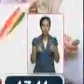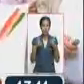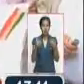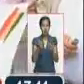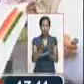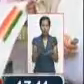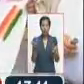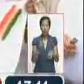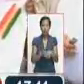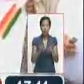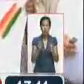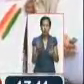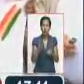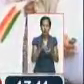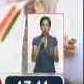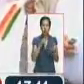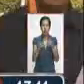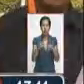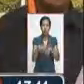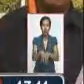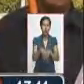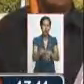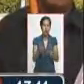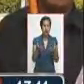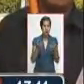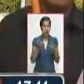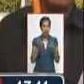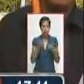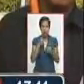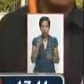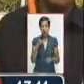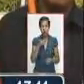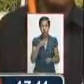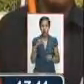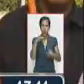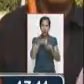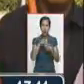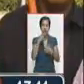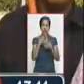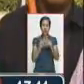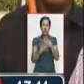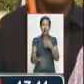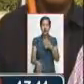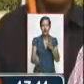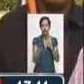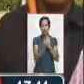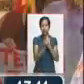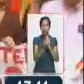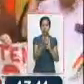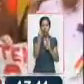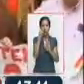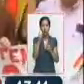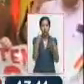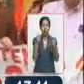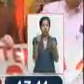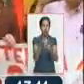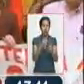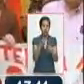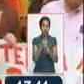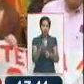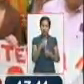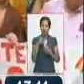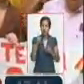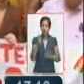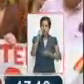cualquier momento entrar en movilizaciones. Tenemos la convicción y en la sangre la lucha, porque tenemos que hacer respetar nosotros los